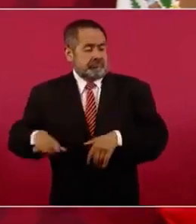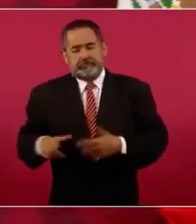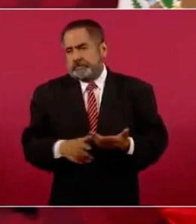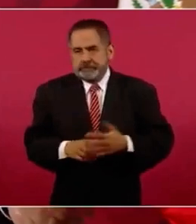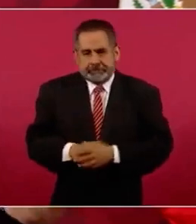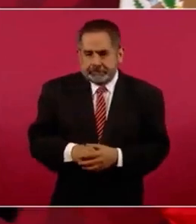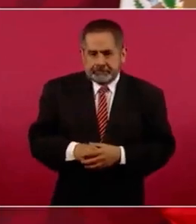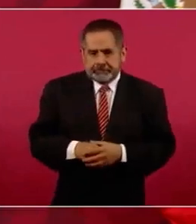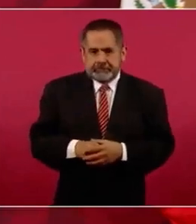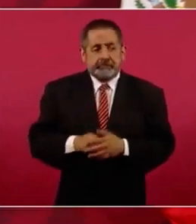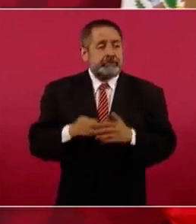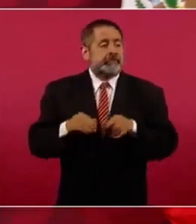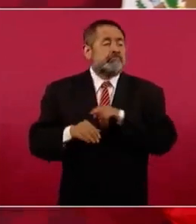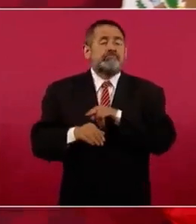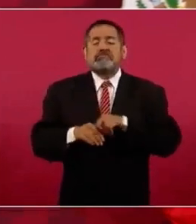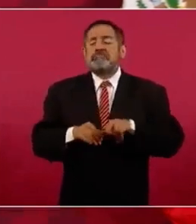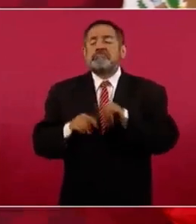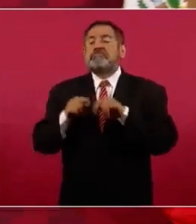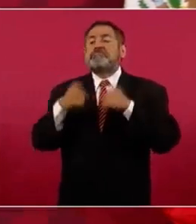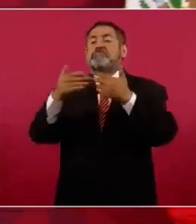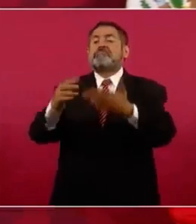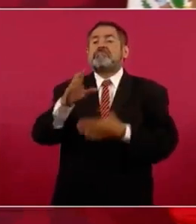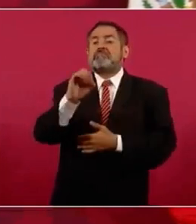en una colonia.